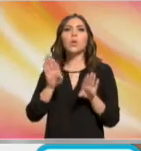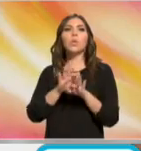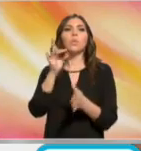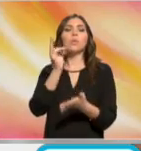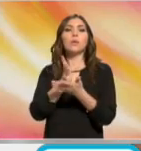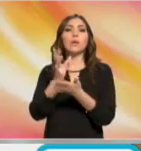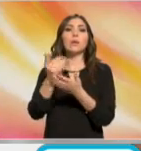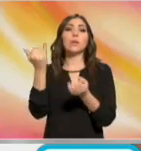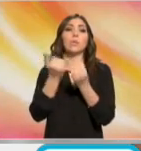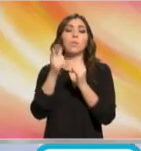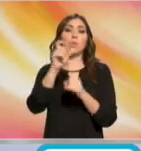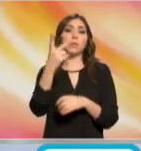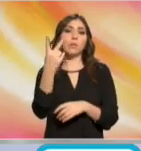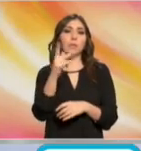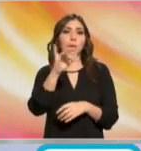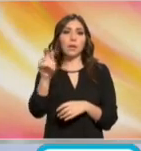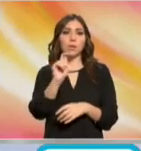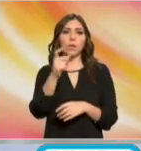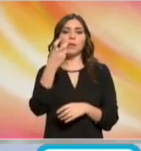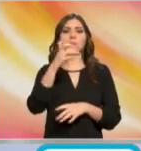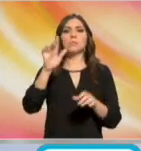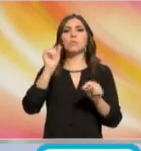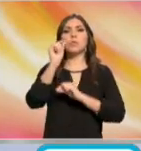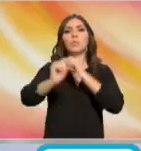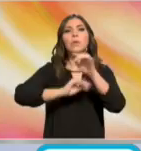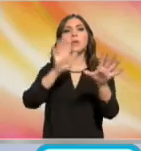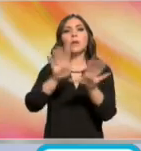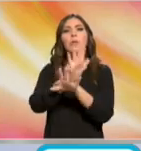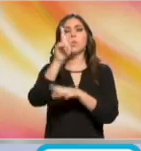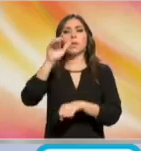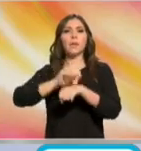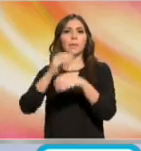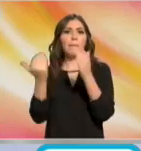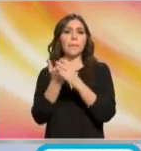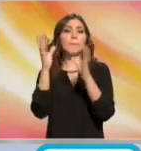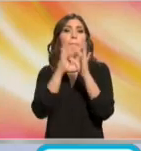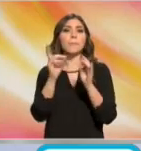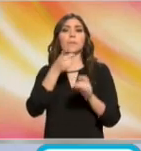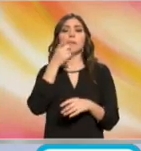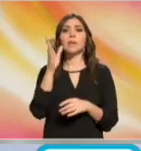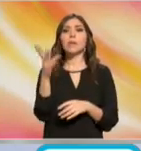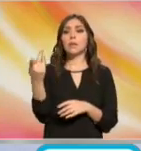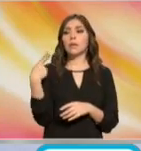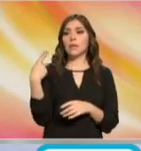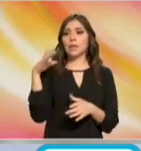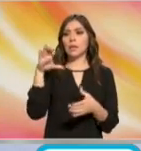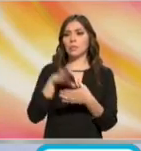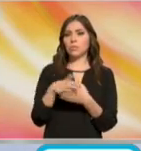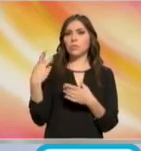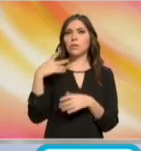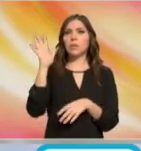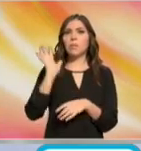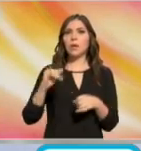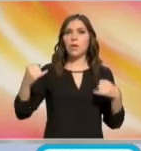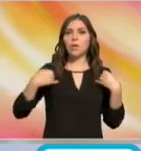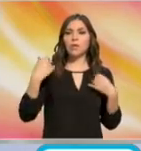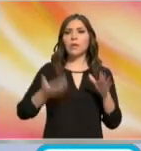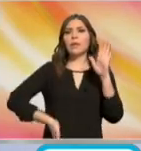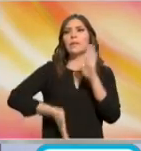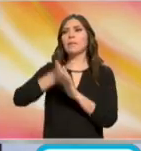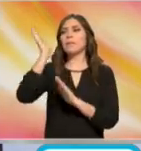pareja esto va a irse modificando. Un amigo hoy en la mañana me contaba, no sabes, estamos mi esposa y yo como adolescentes, algo nos pasó, fuimos